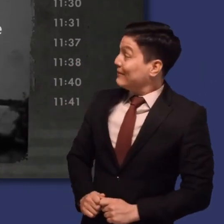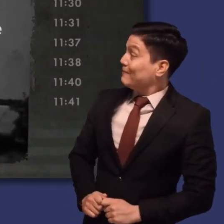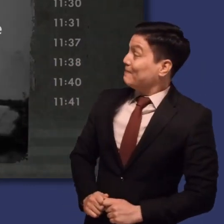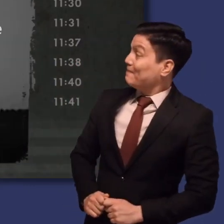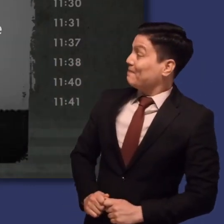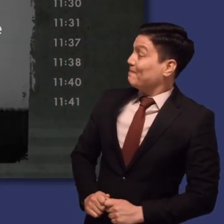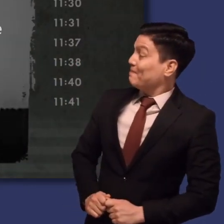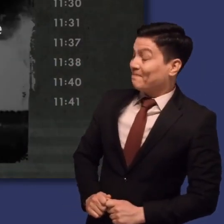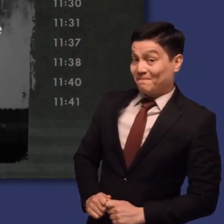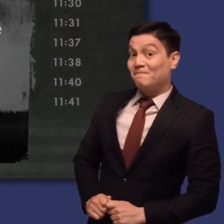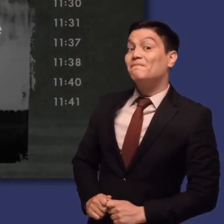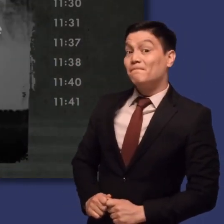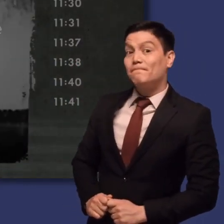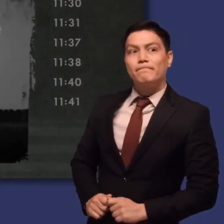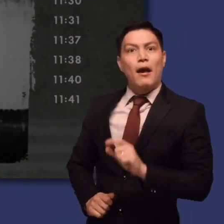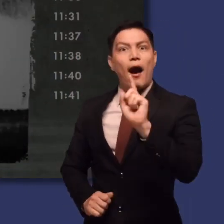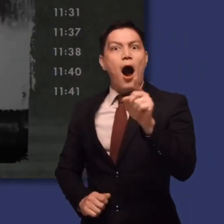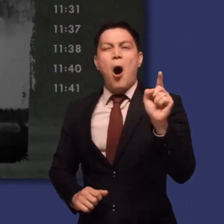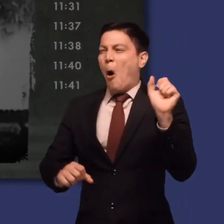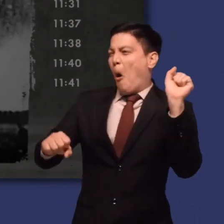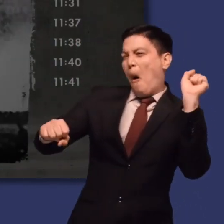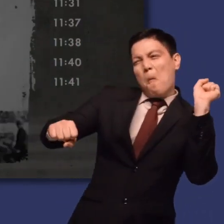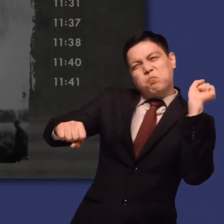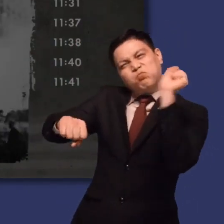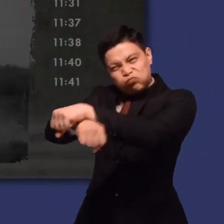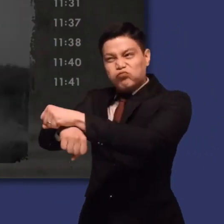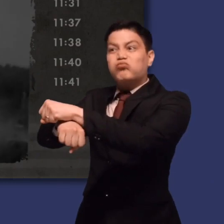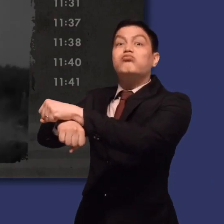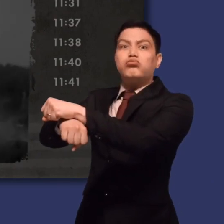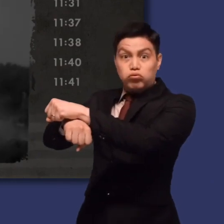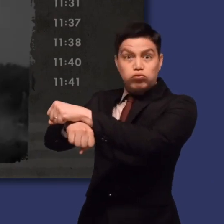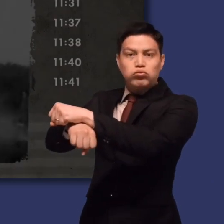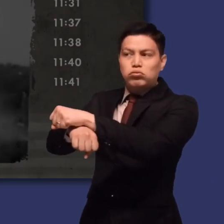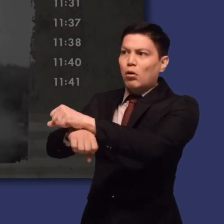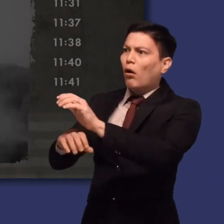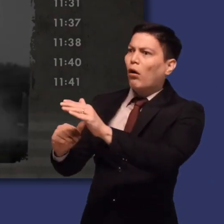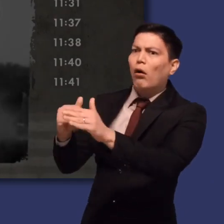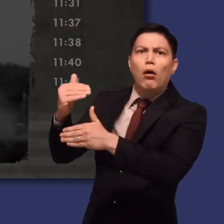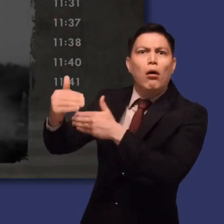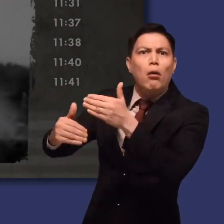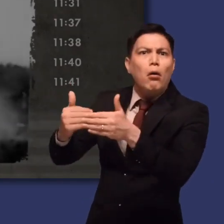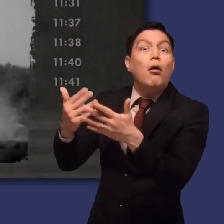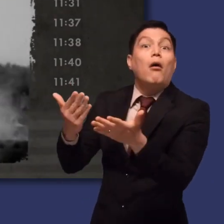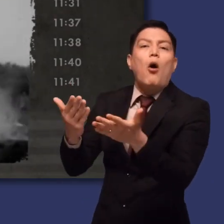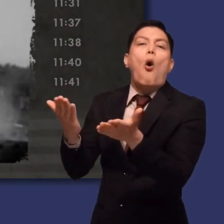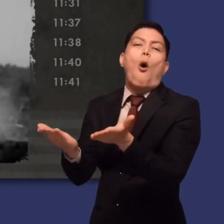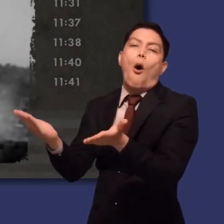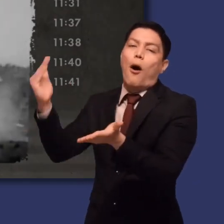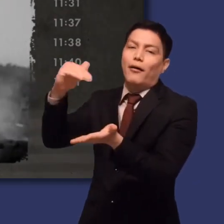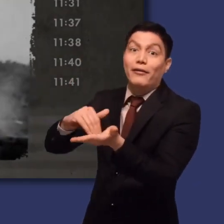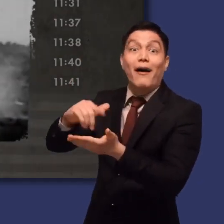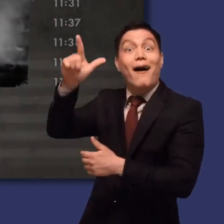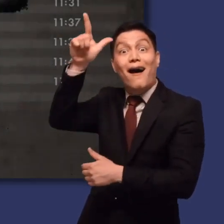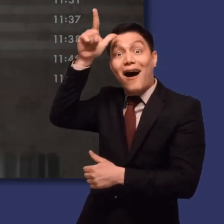ejército inmensamente grande y poderoso. Arrasó y humilló al rey del norte.